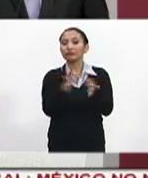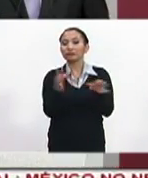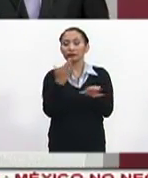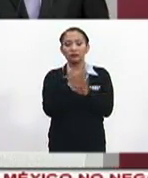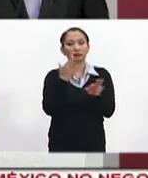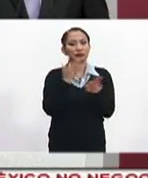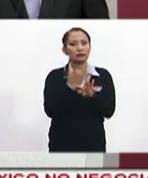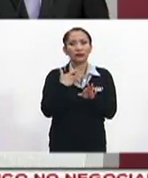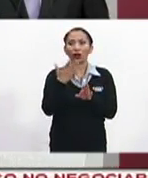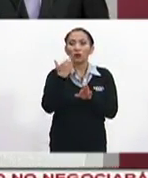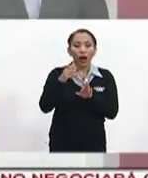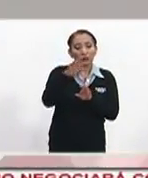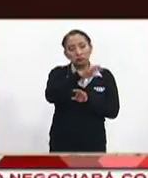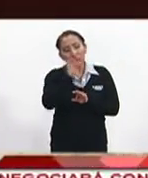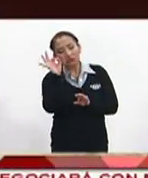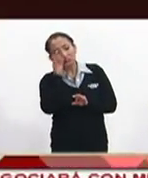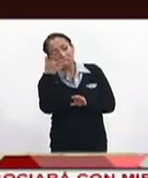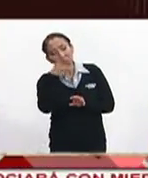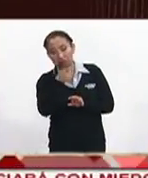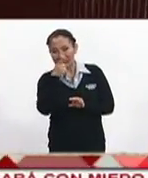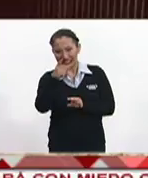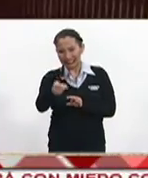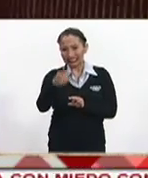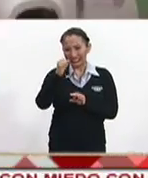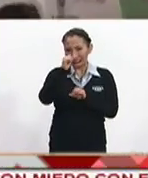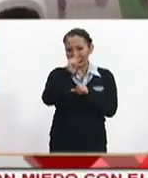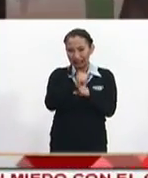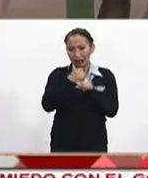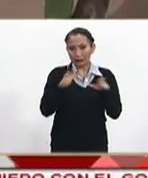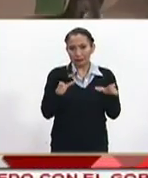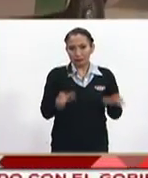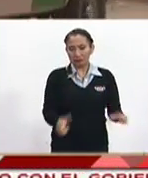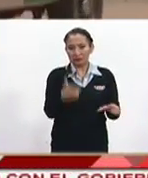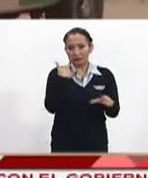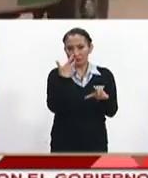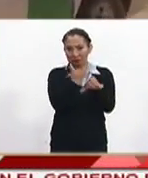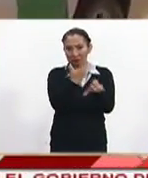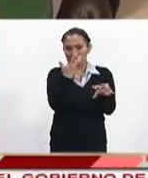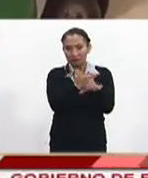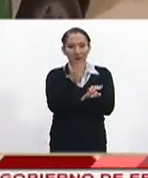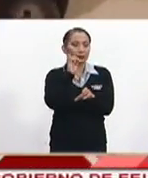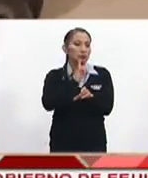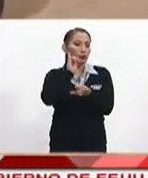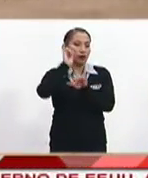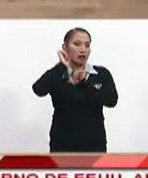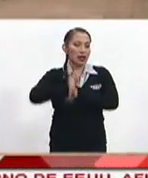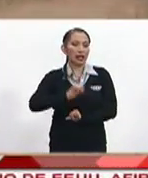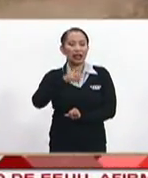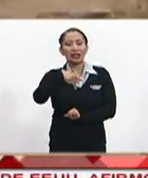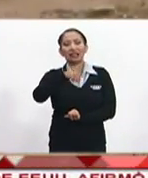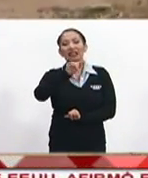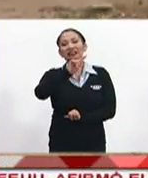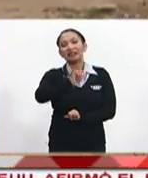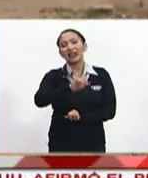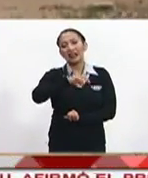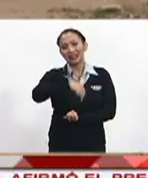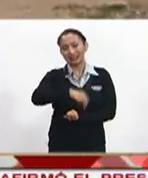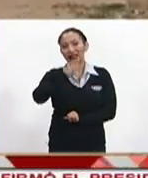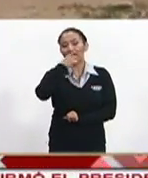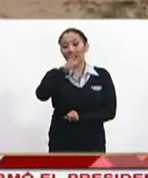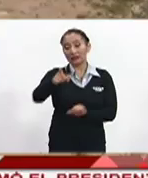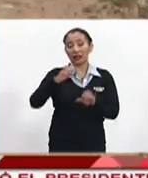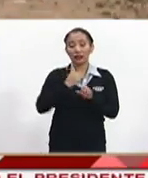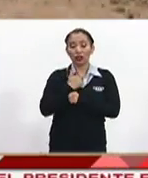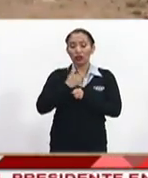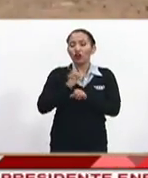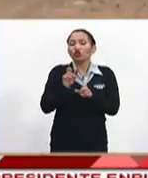momento no se espera tal escenario, pues de acuerdo con la Secretaría de Seguridad Nacional estadounidense, la secretaria Kirstjen Nielsen, la Guardia Nacional solo